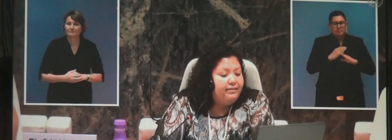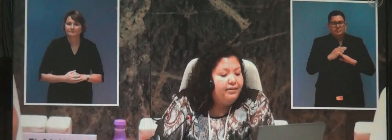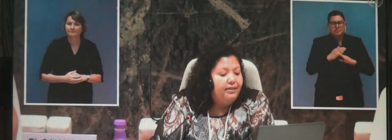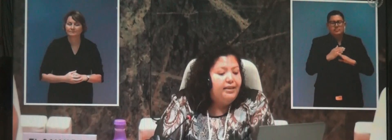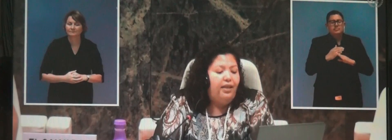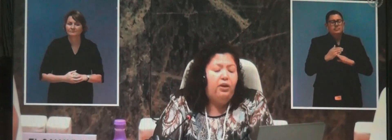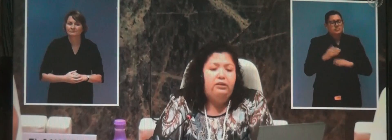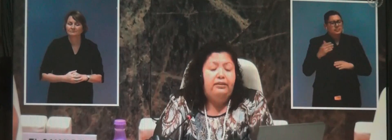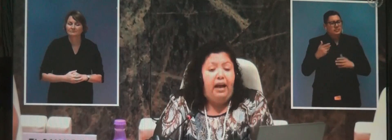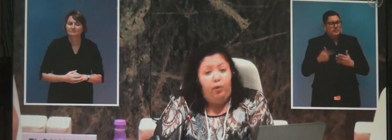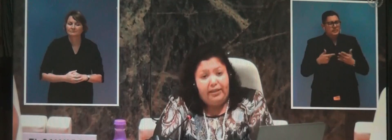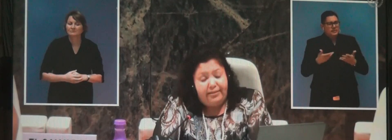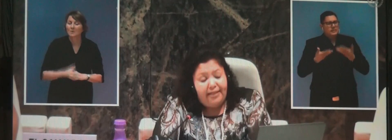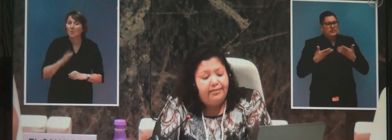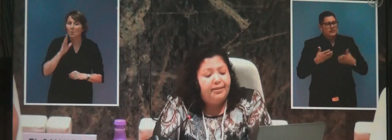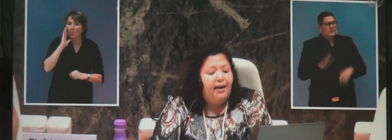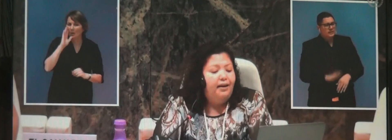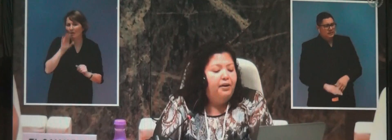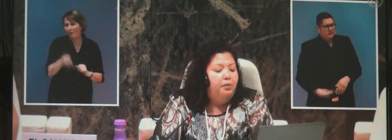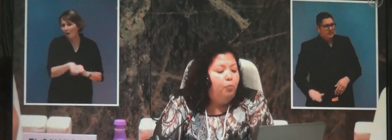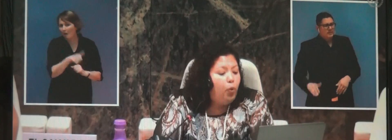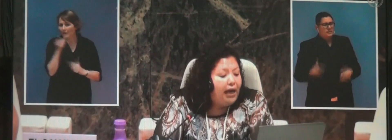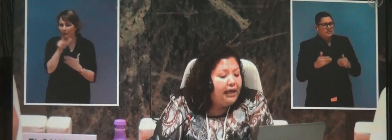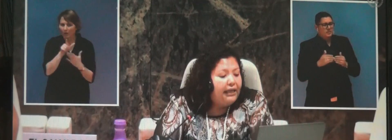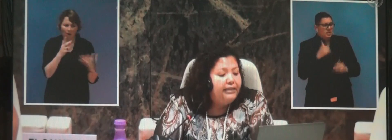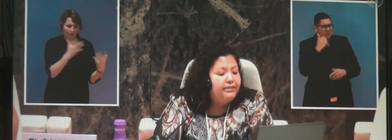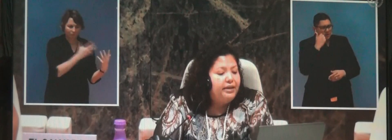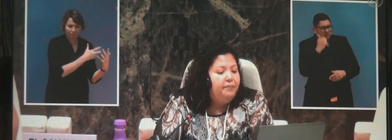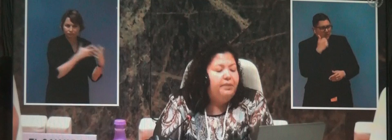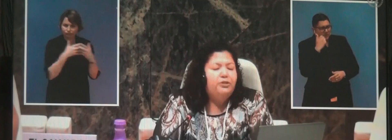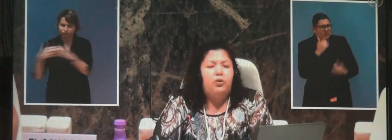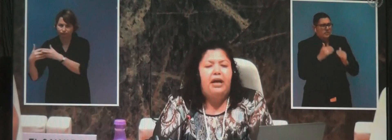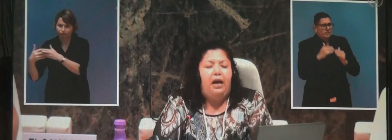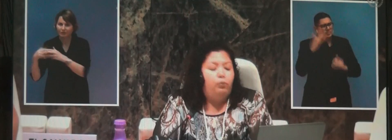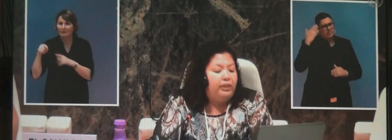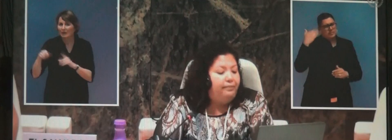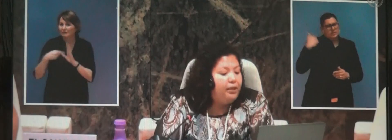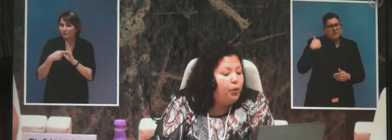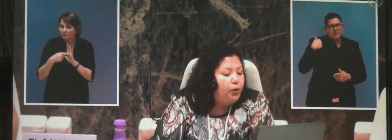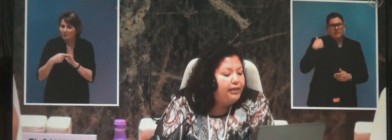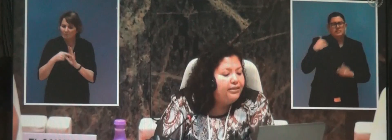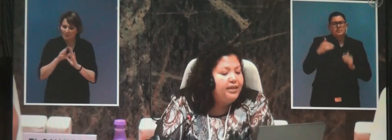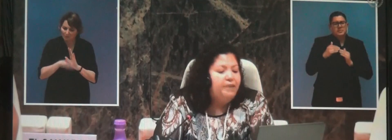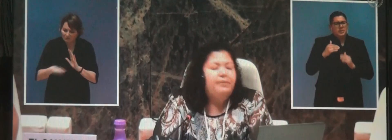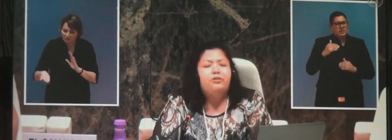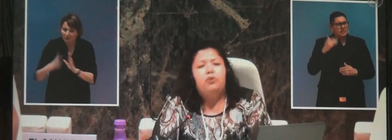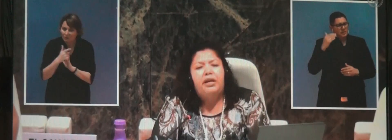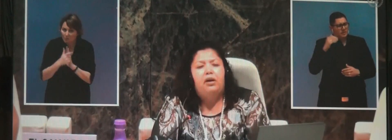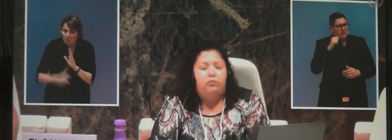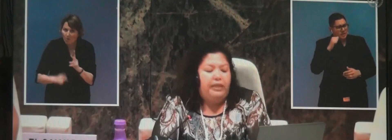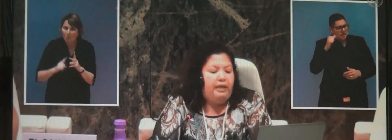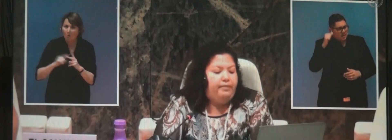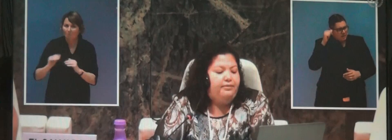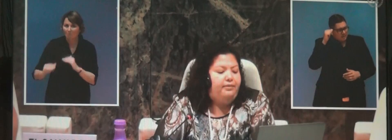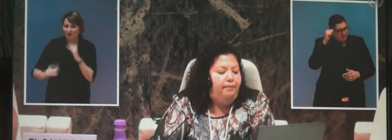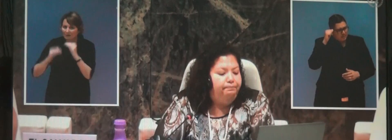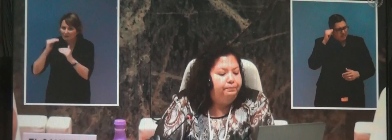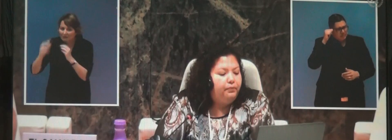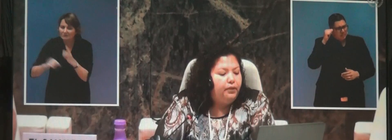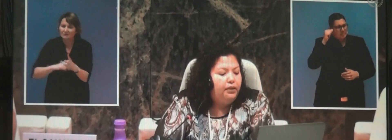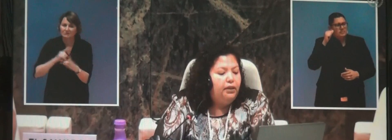niñez y adolescencia, mujeres, personas adultas mayores y personas con